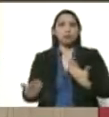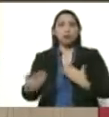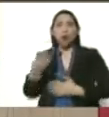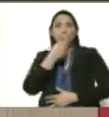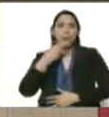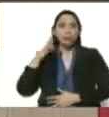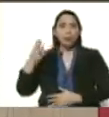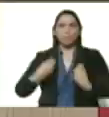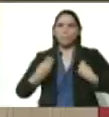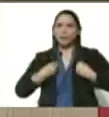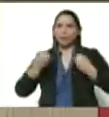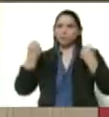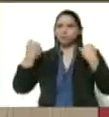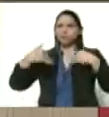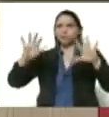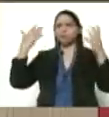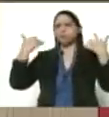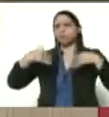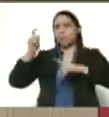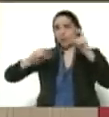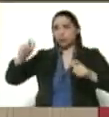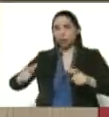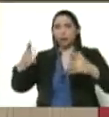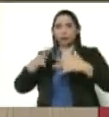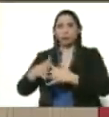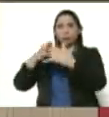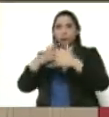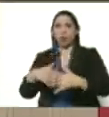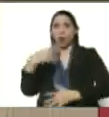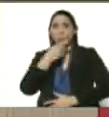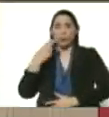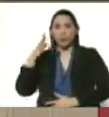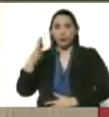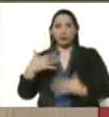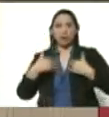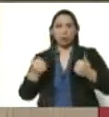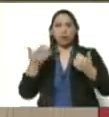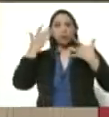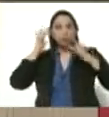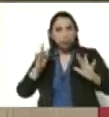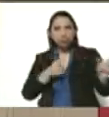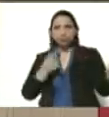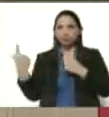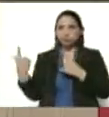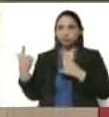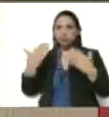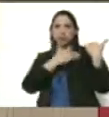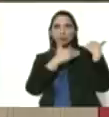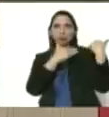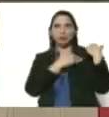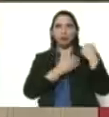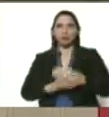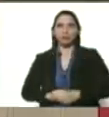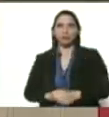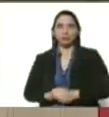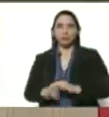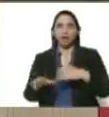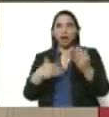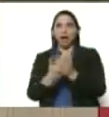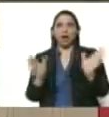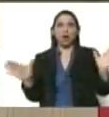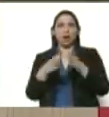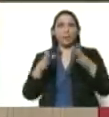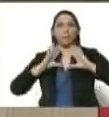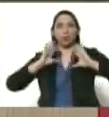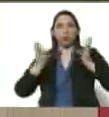cientos de miles de ciudadanos estadounidenses, comprometer su salud. Pretenden trasladar esa responsabilidad a la Organización Mundial